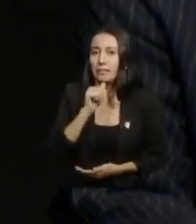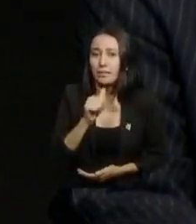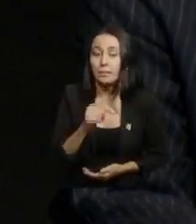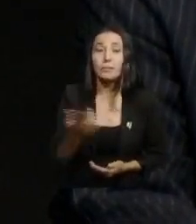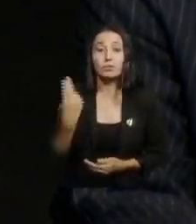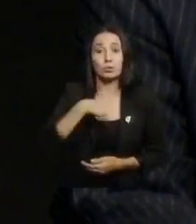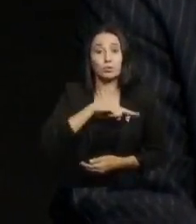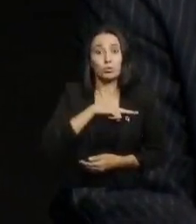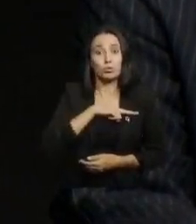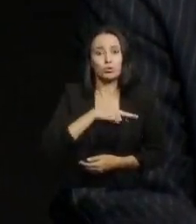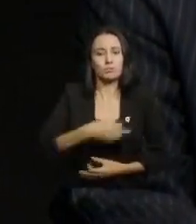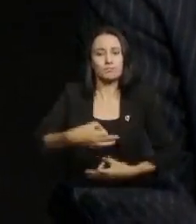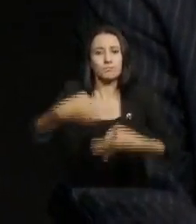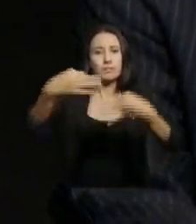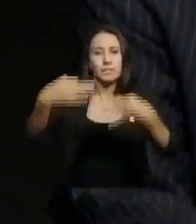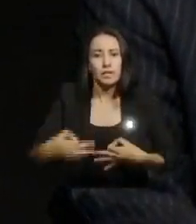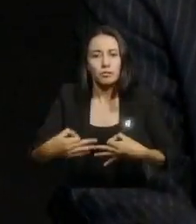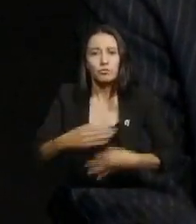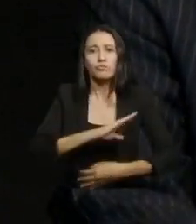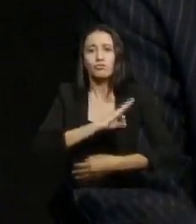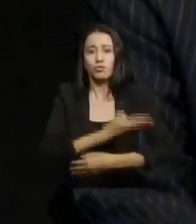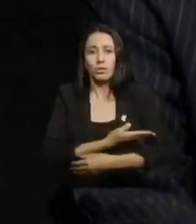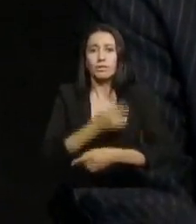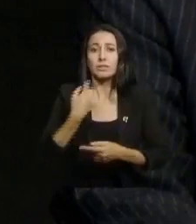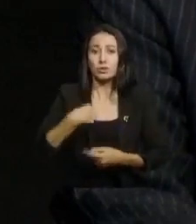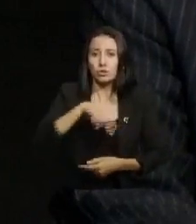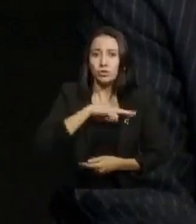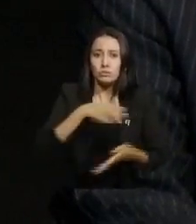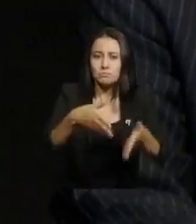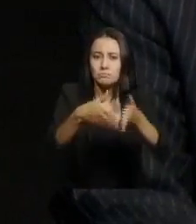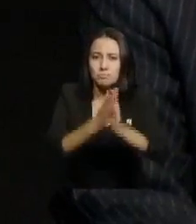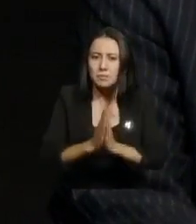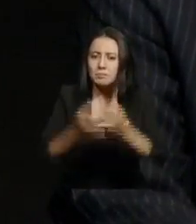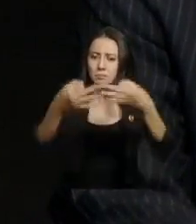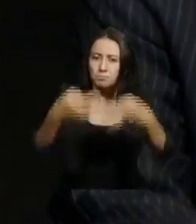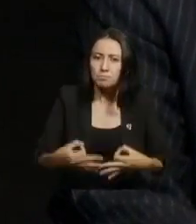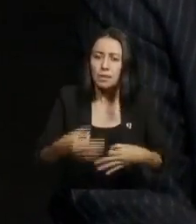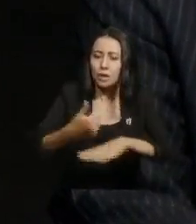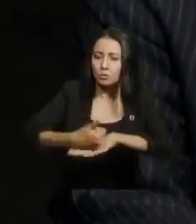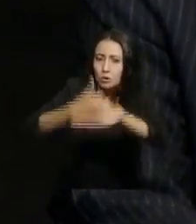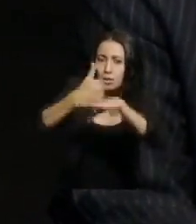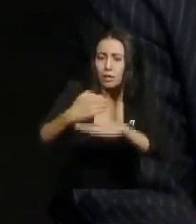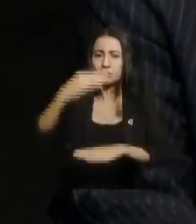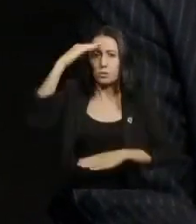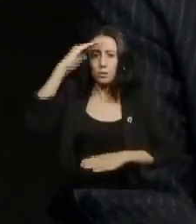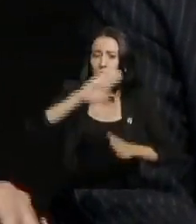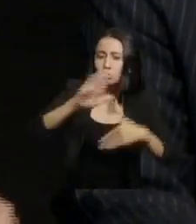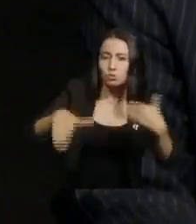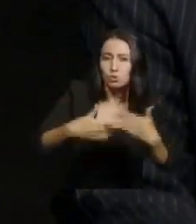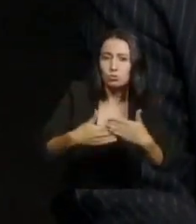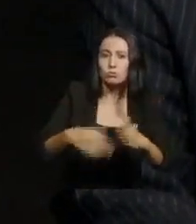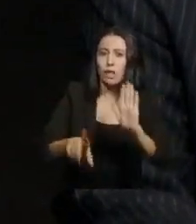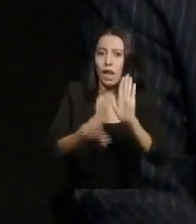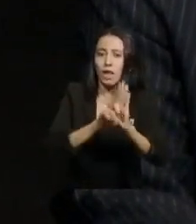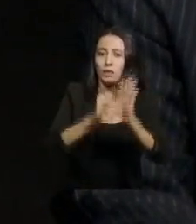Seremos enérgicos y exigimos a las autoridades actuar con todo el peso de la ley.